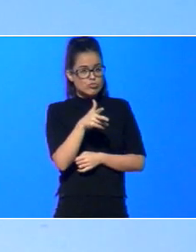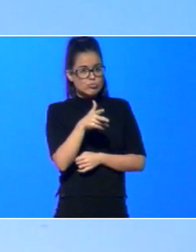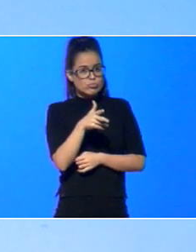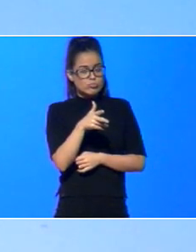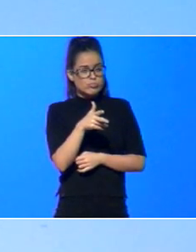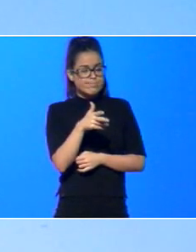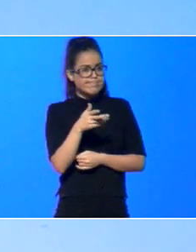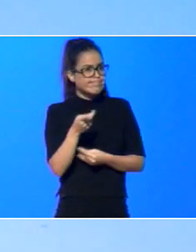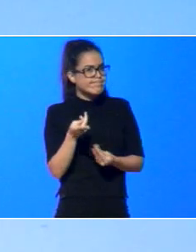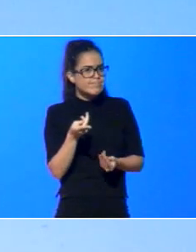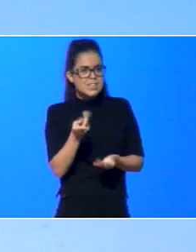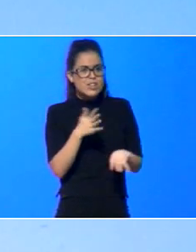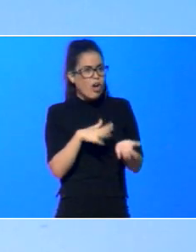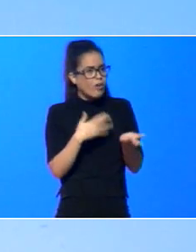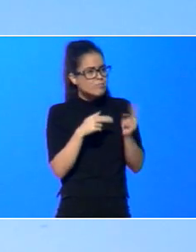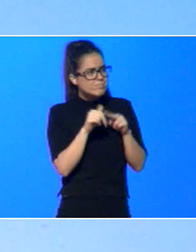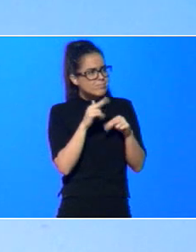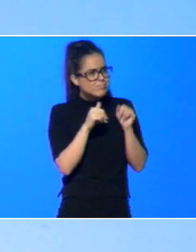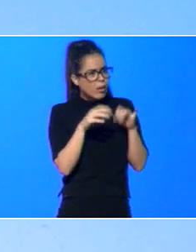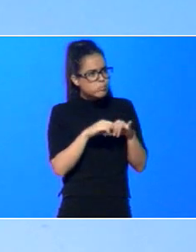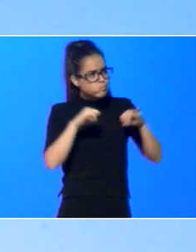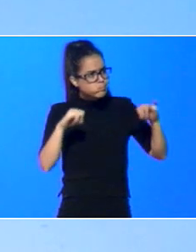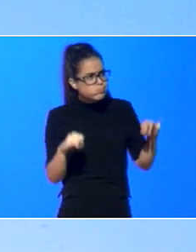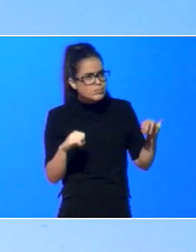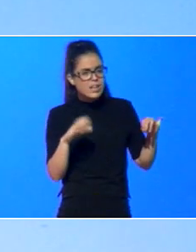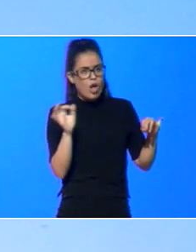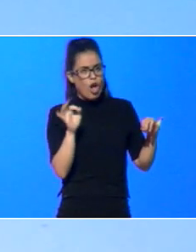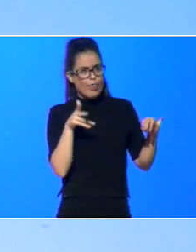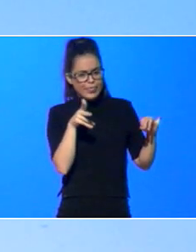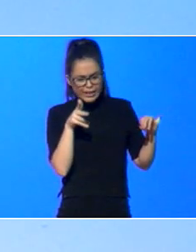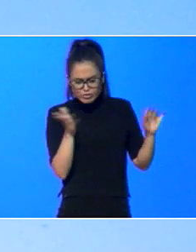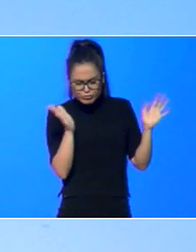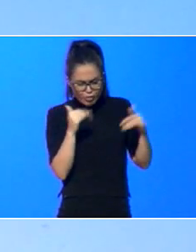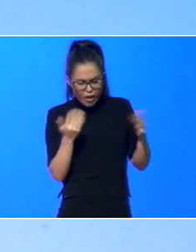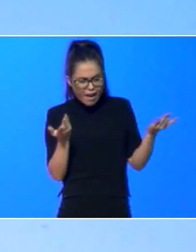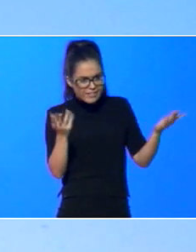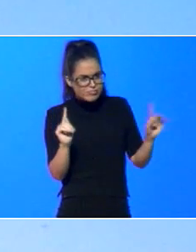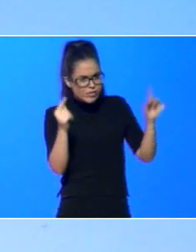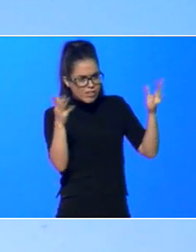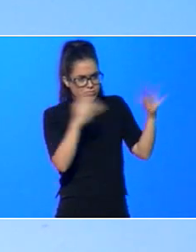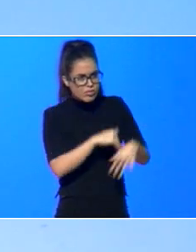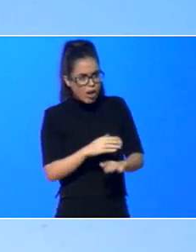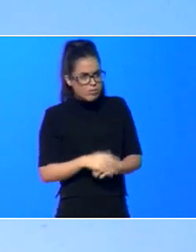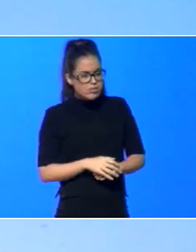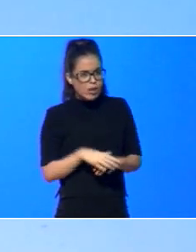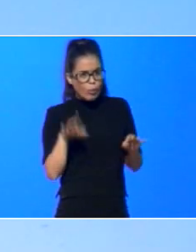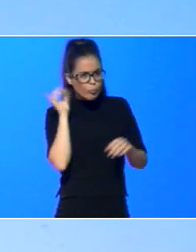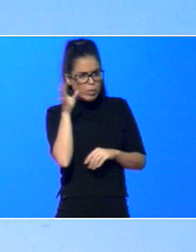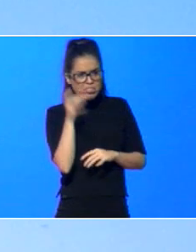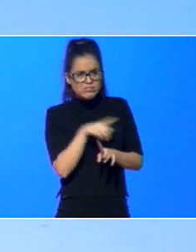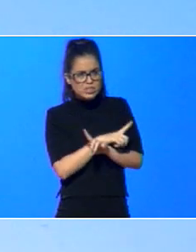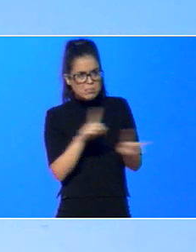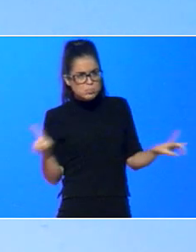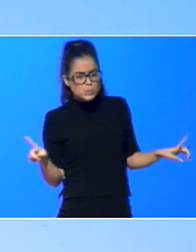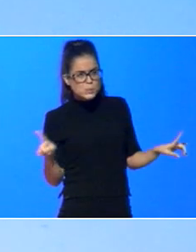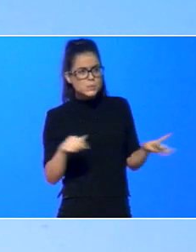que no está construido como derecho la convención tampoco ciertamente la convención